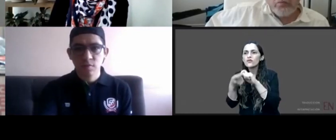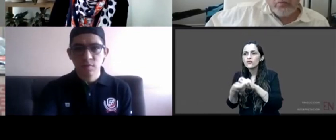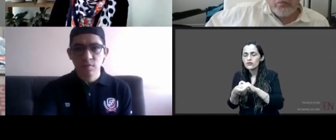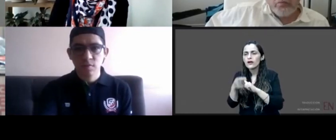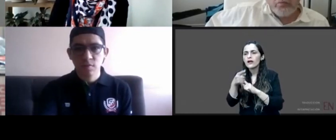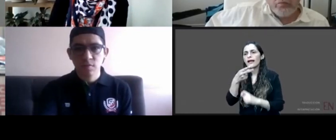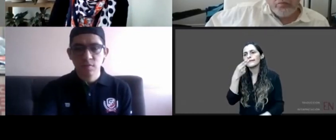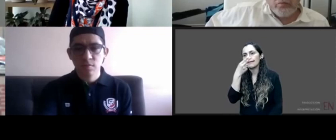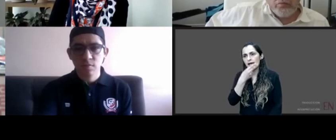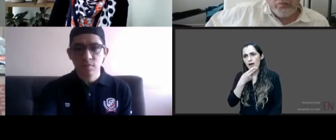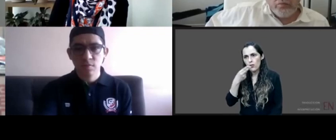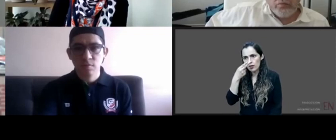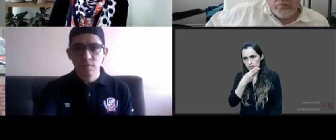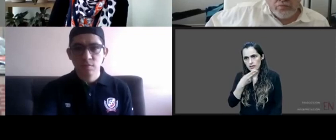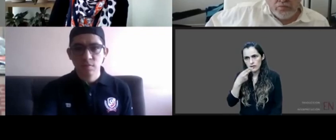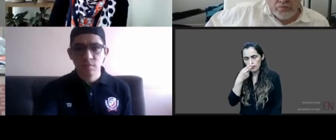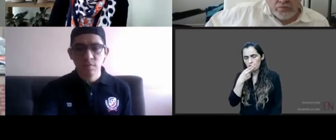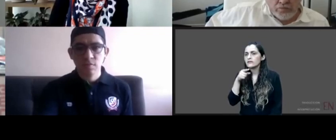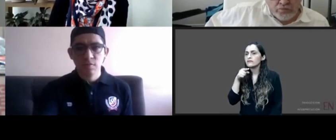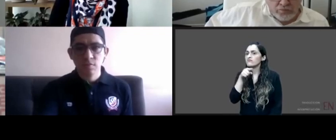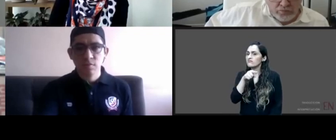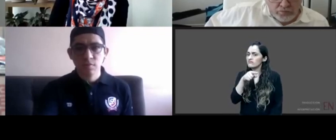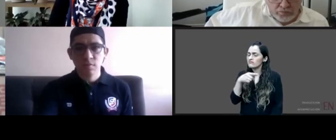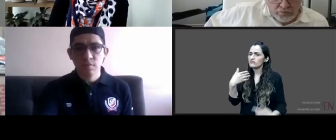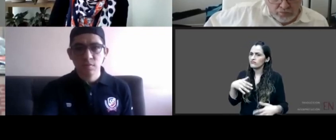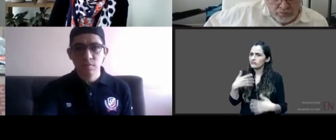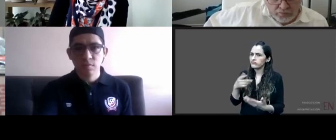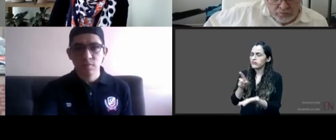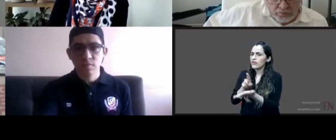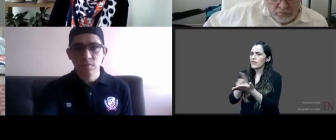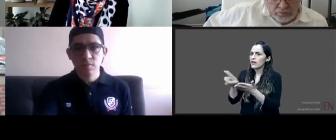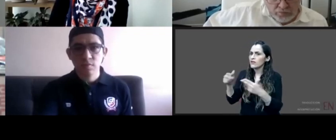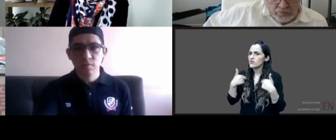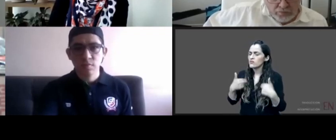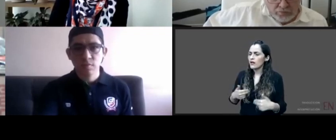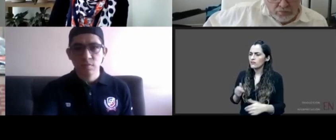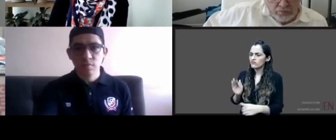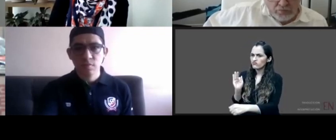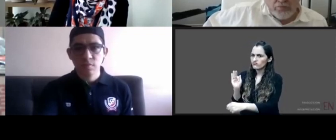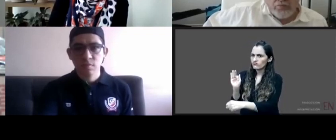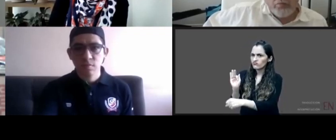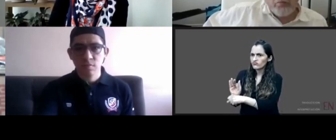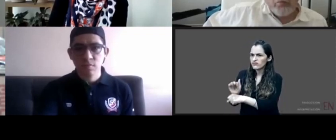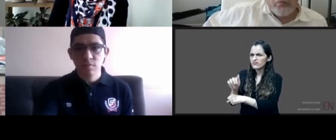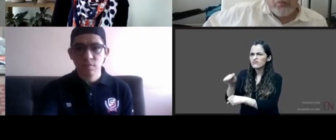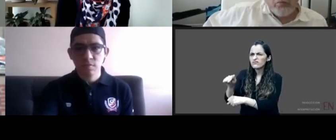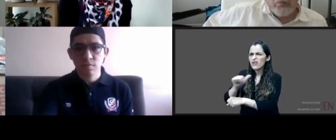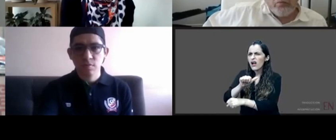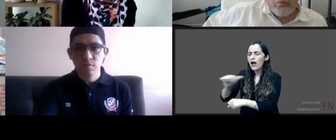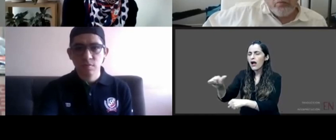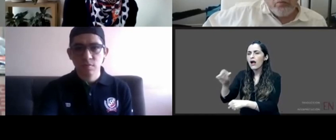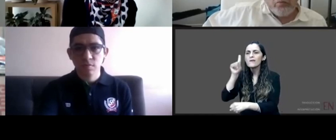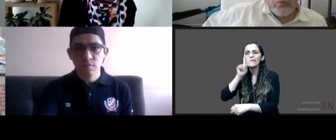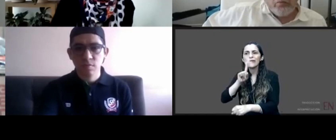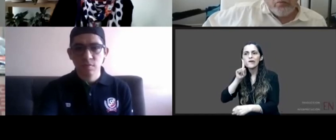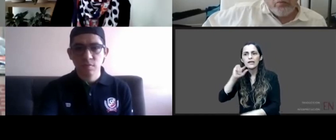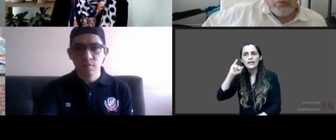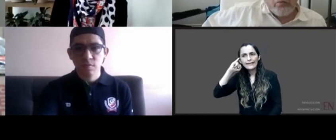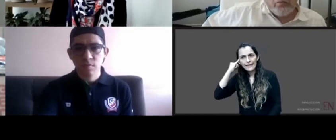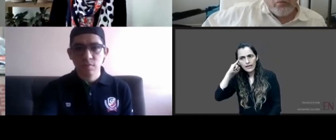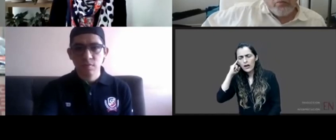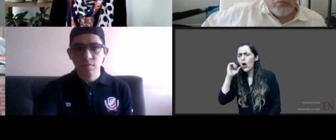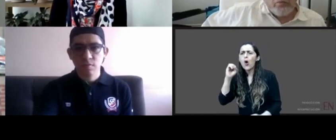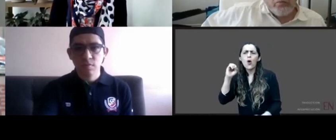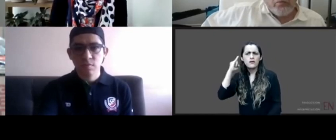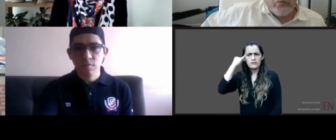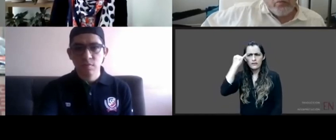náhuatl, defensora de los derechos humanos, en particular apoyando a mujeres indígenas y no indígenas que sufren de violencia